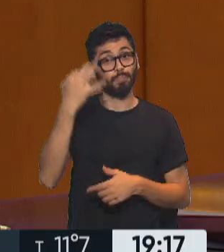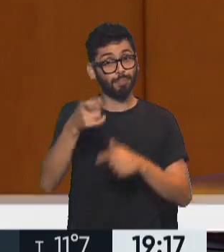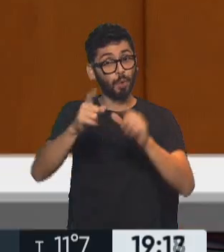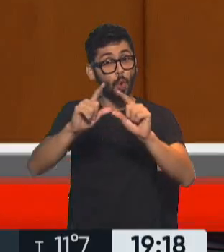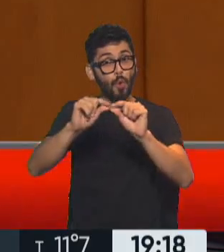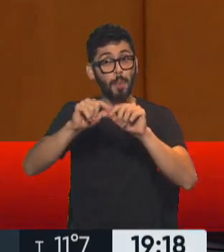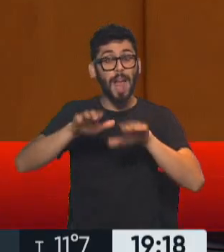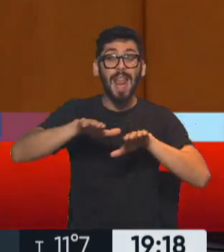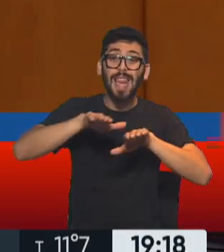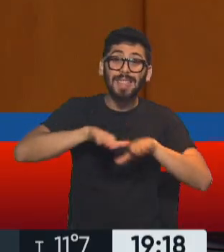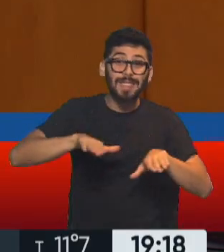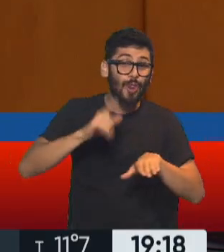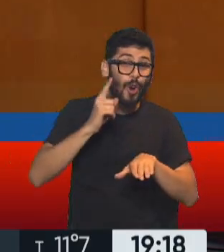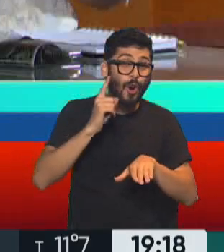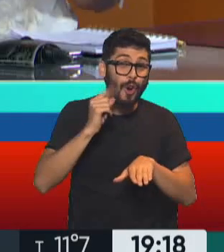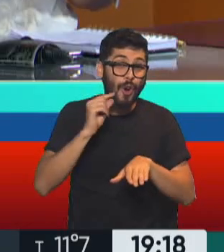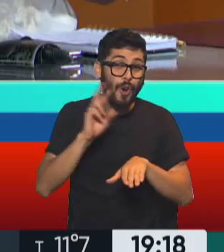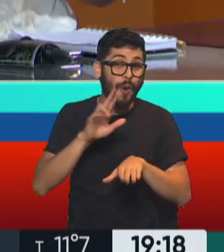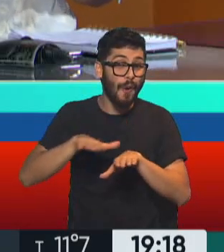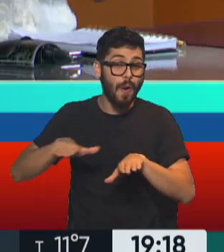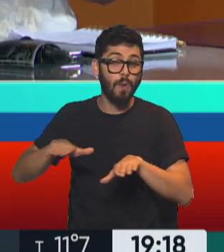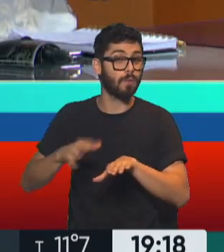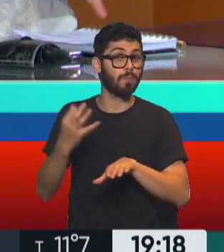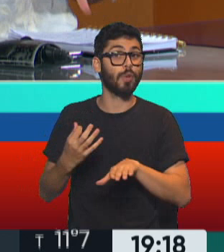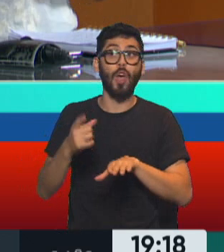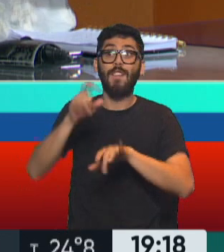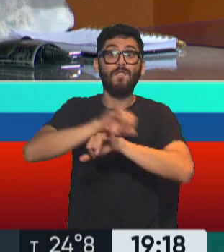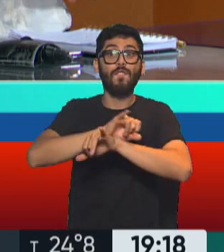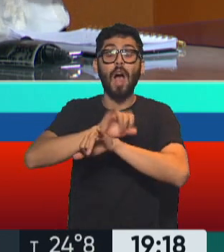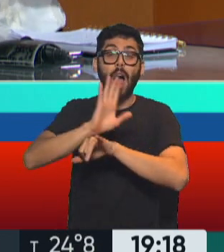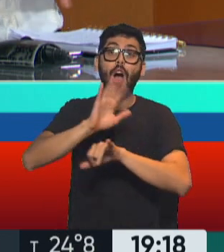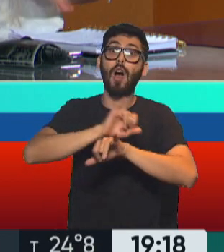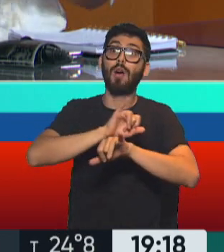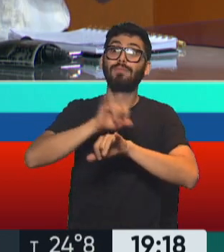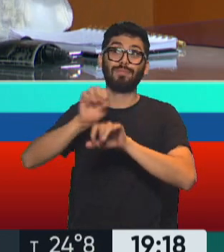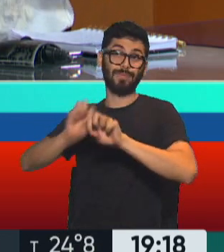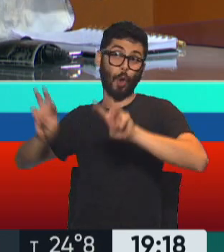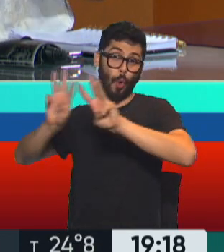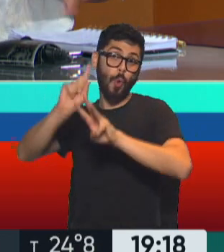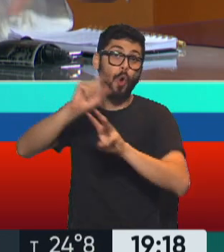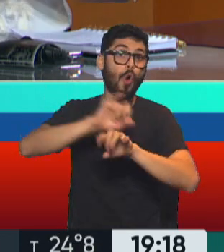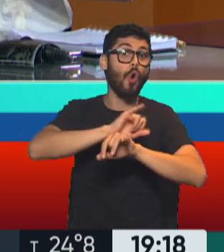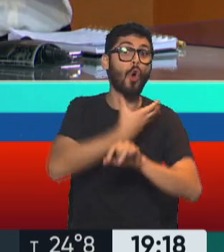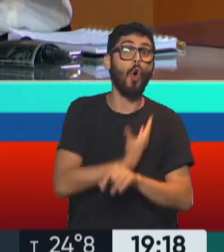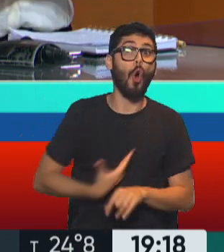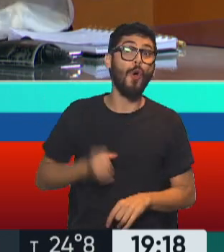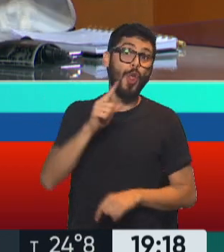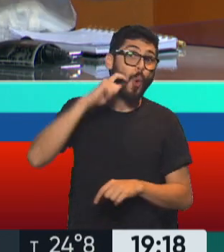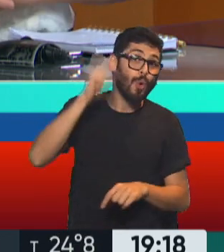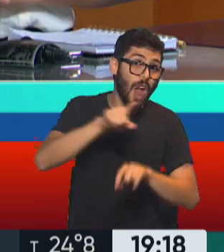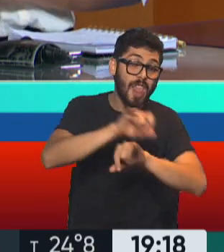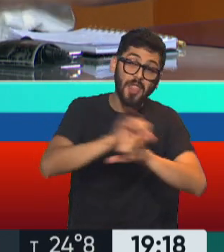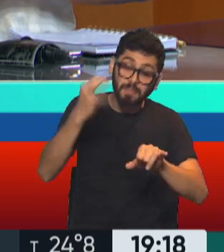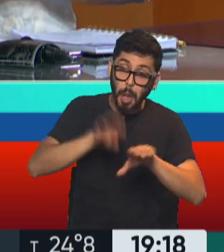de niños y niñas, si tomamos los datos del gobierno ucraniano, es aún mayor, más de 100. En el caso